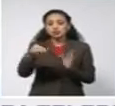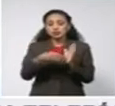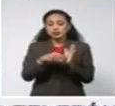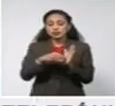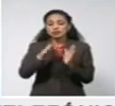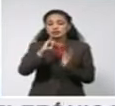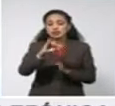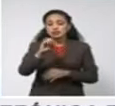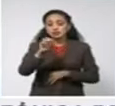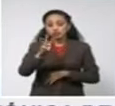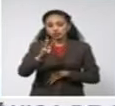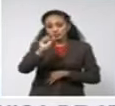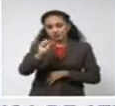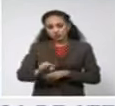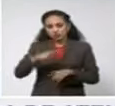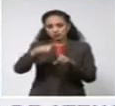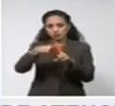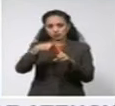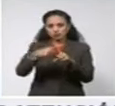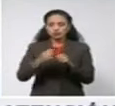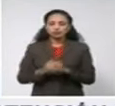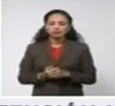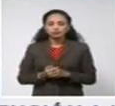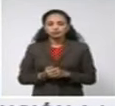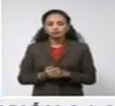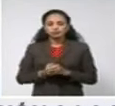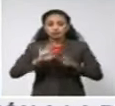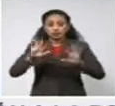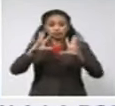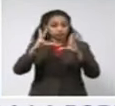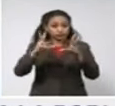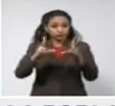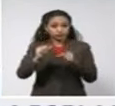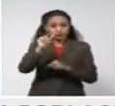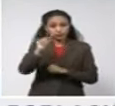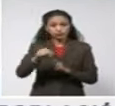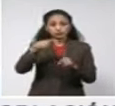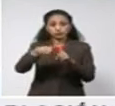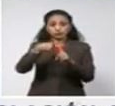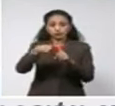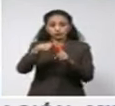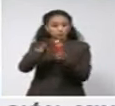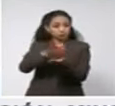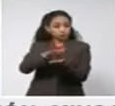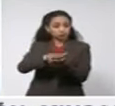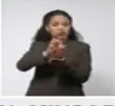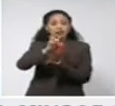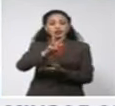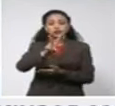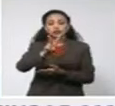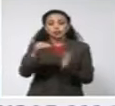319.603 casos, y ya la cifra acumulada de casos confirmados pues es de